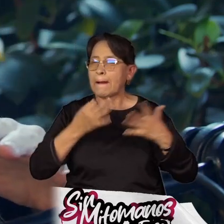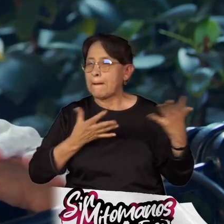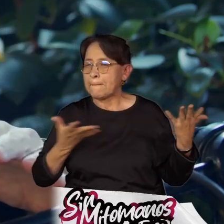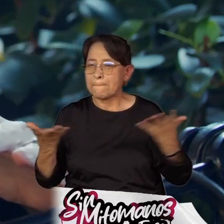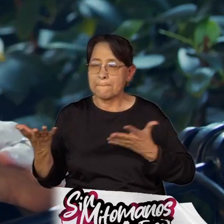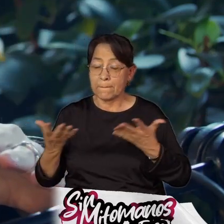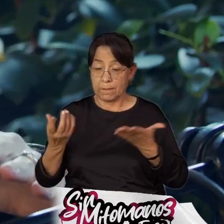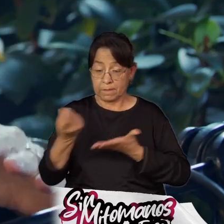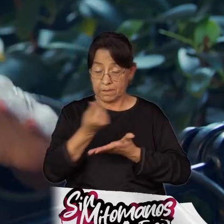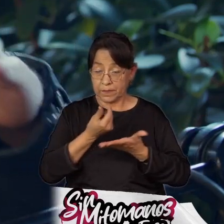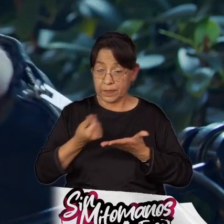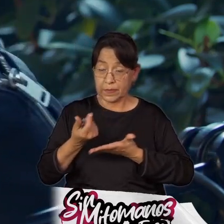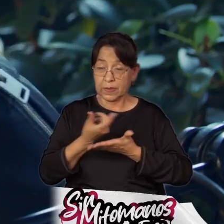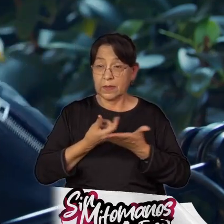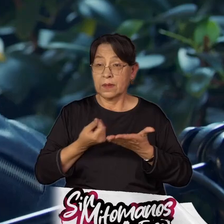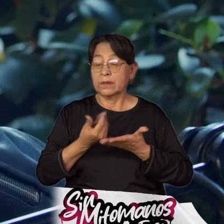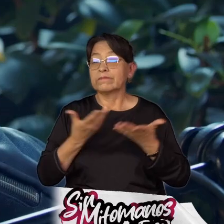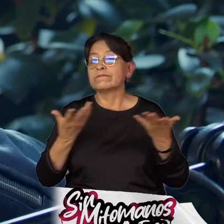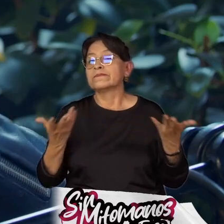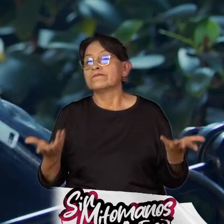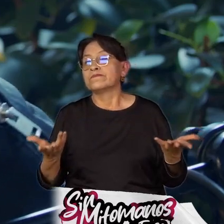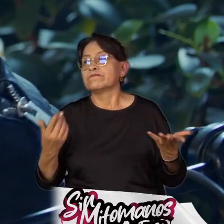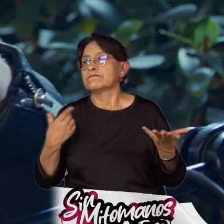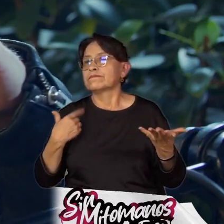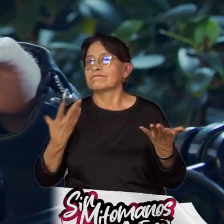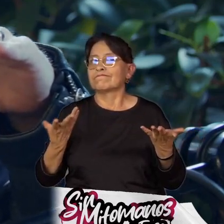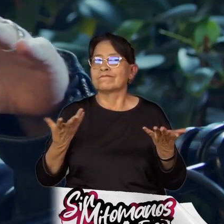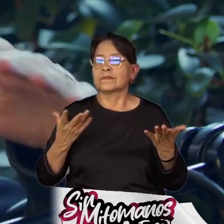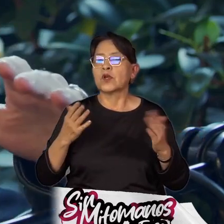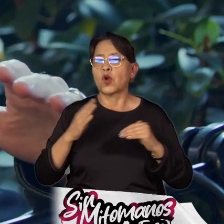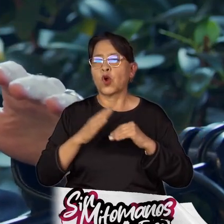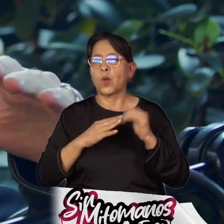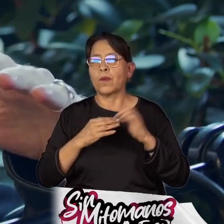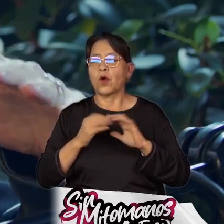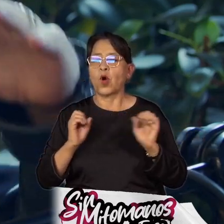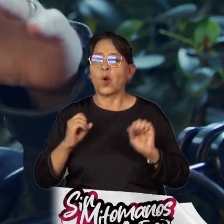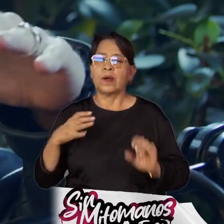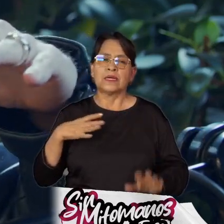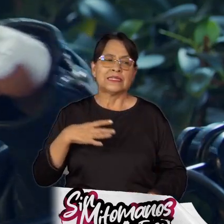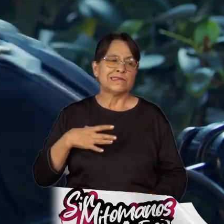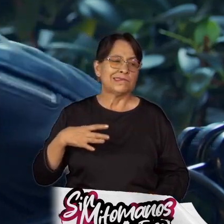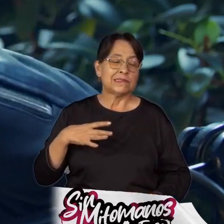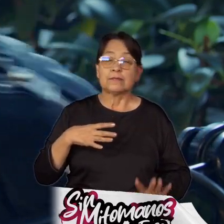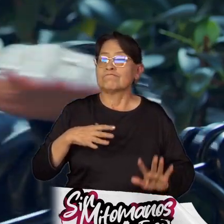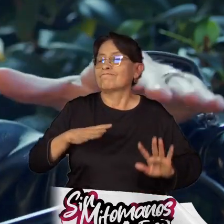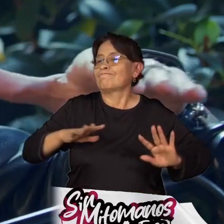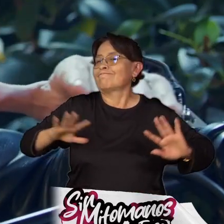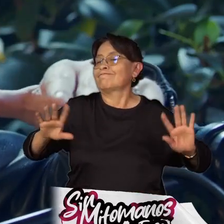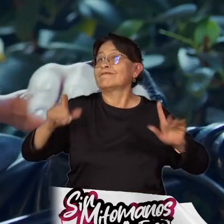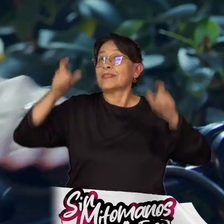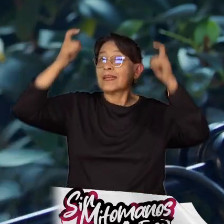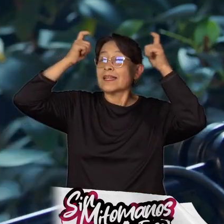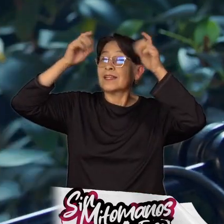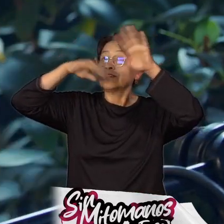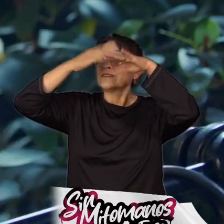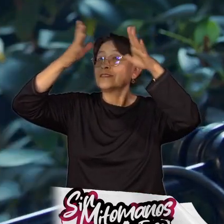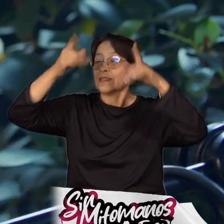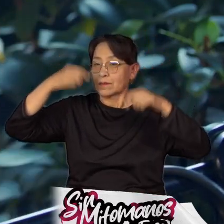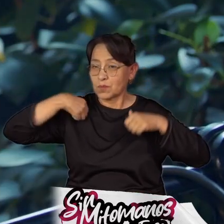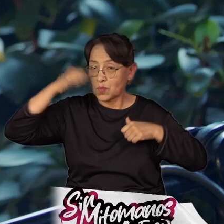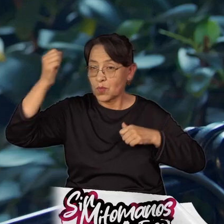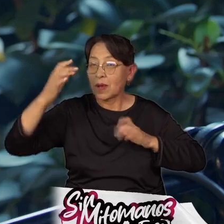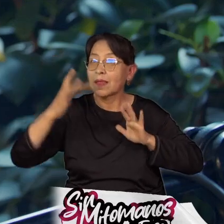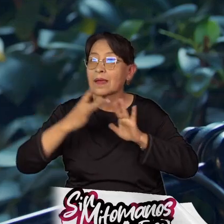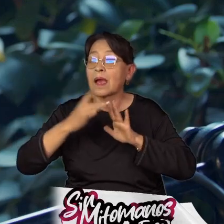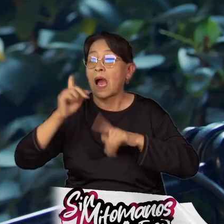mi realidad, económicamente cómoda o económicamente incómoda, el reino de los cielos se acerca para todos. Y ahí